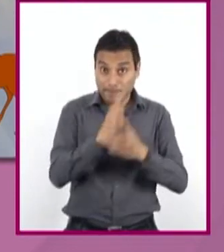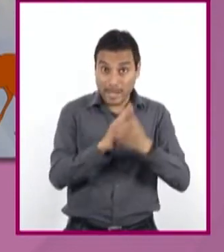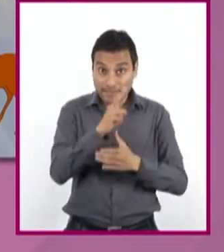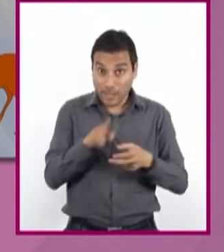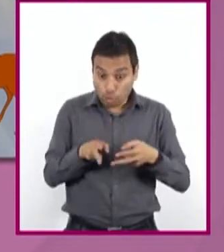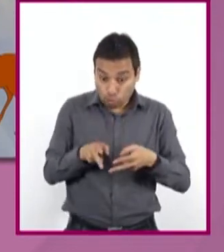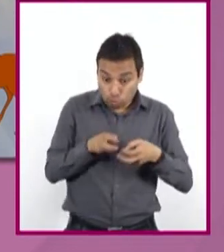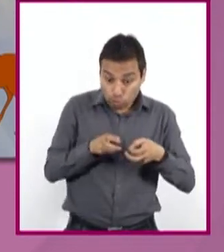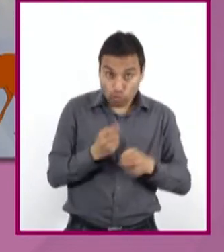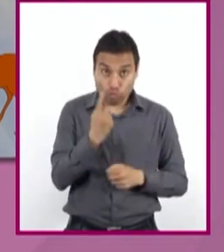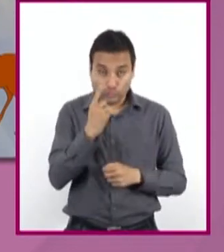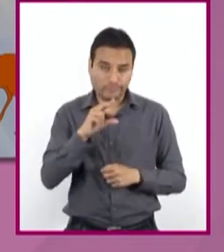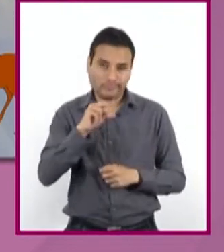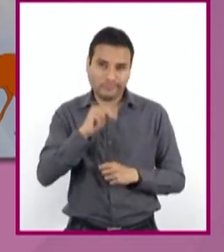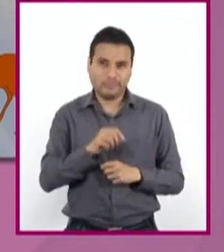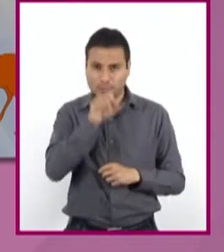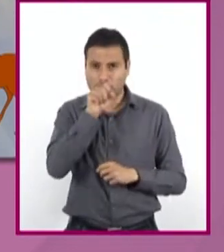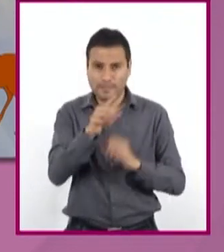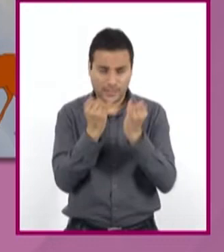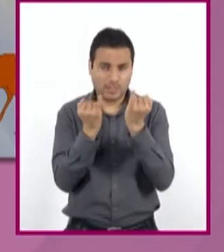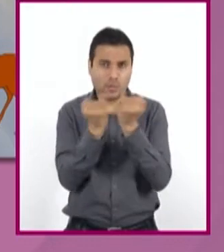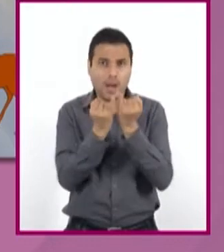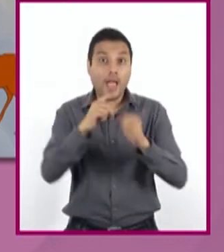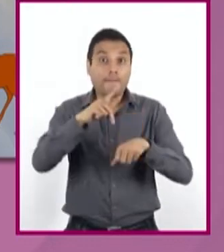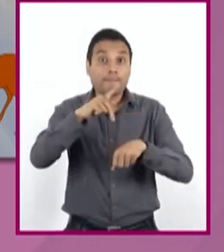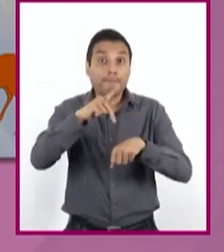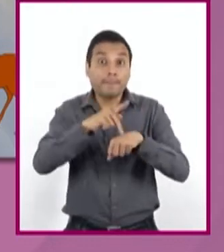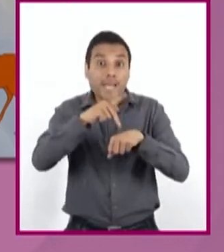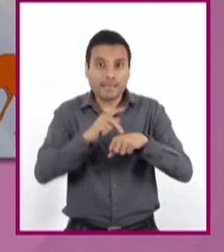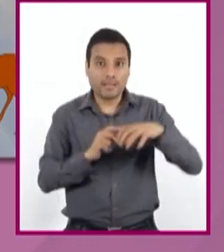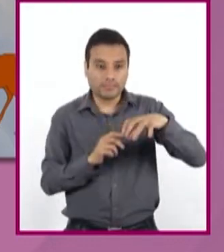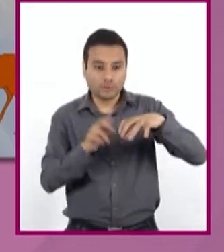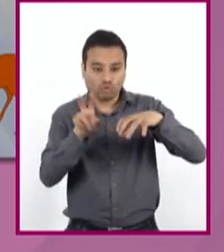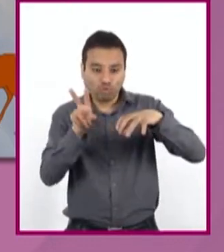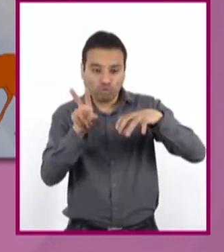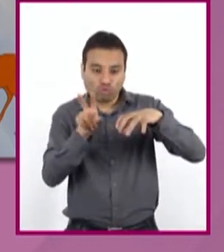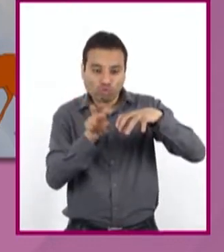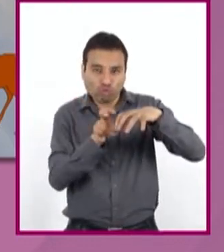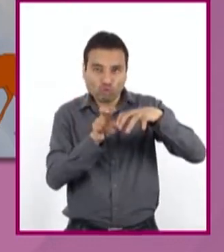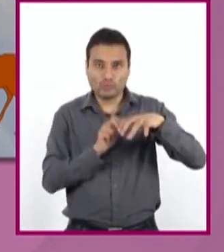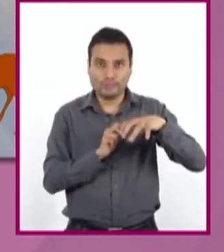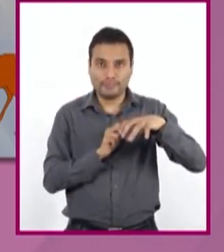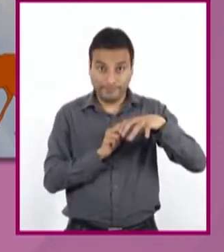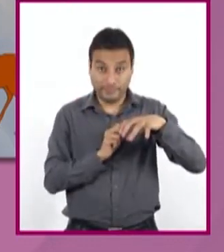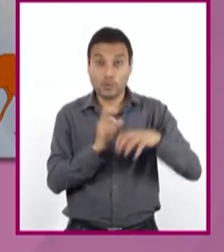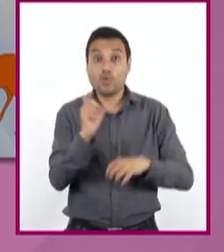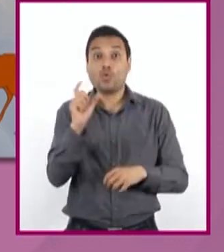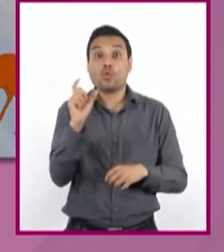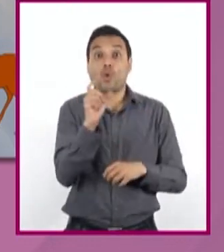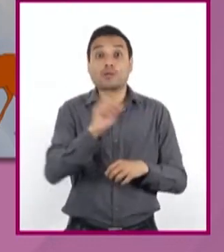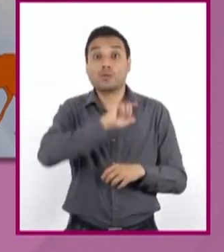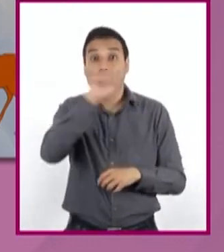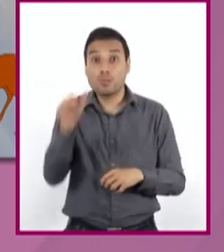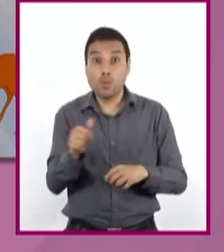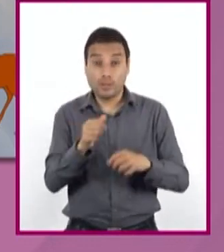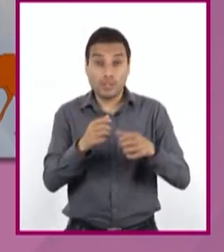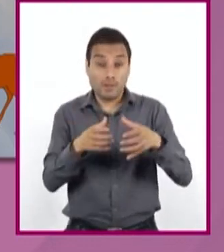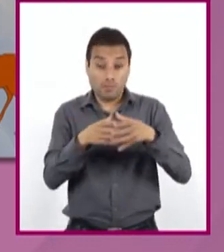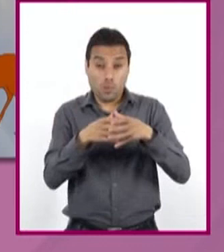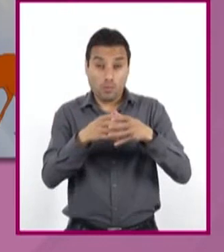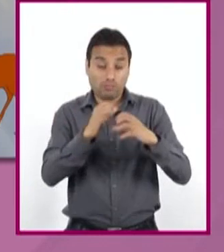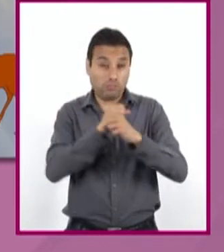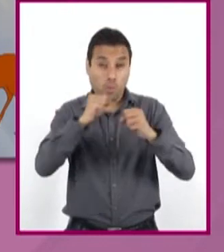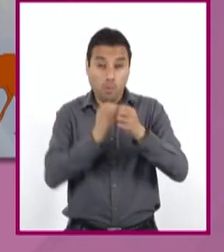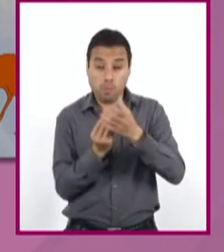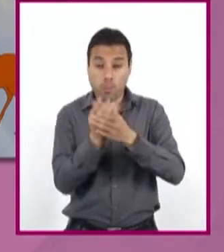Una parte se queda almacenada en las rocas del interior de la Tierra y cuando hay una explosión volcánica, el